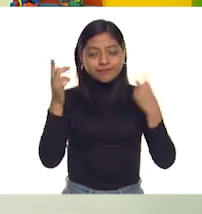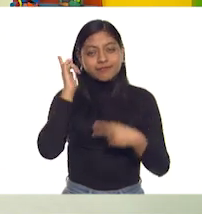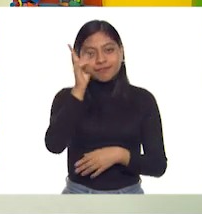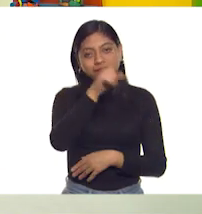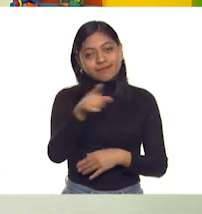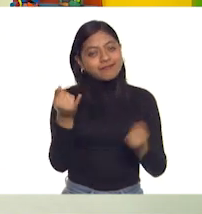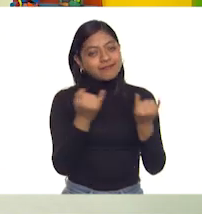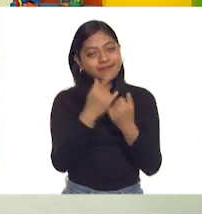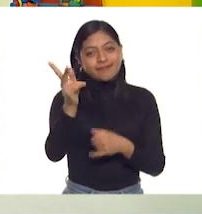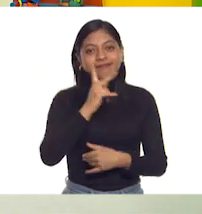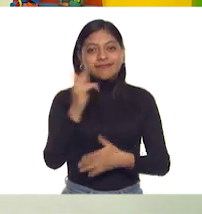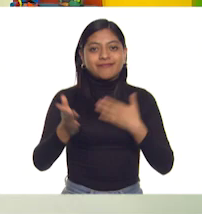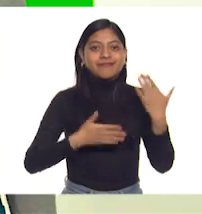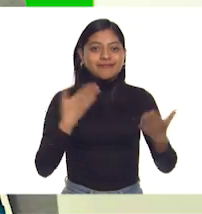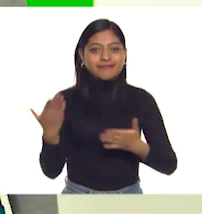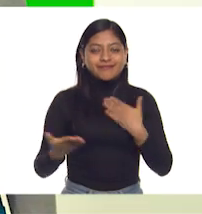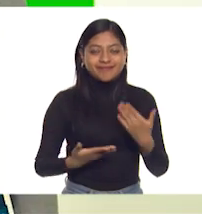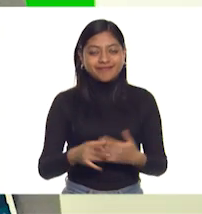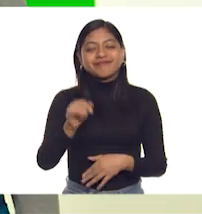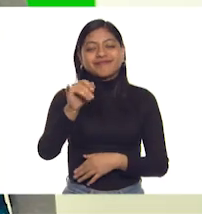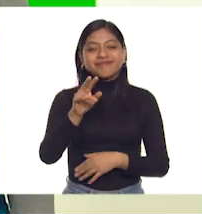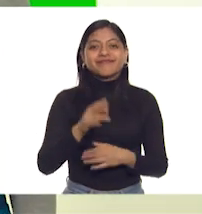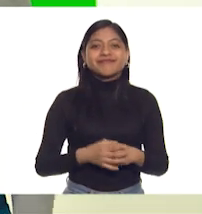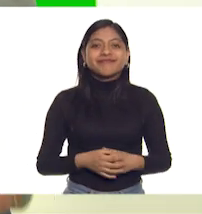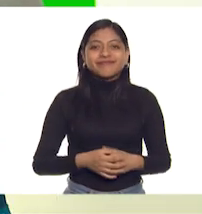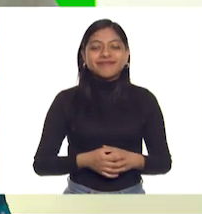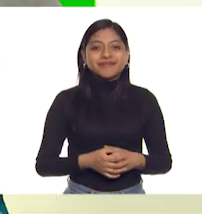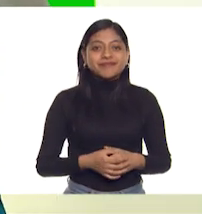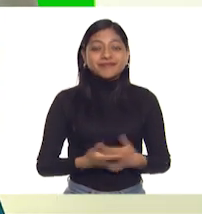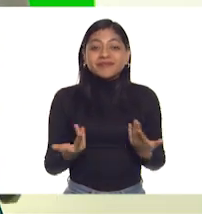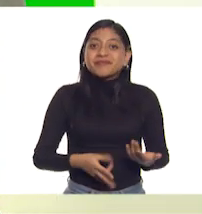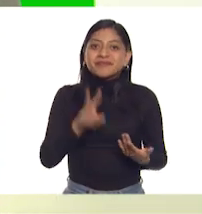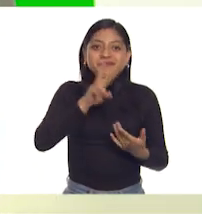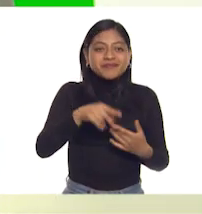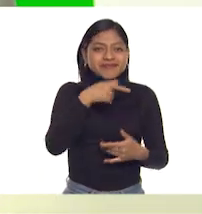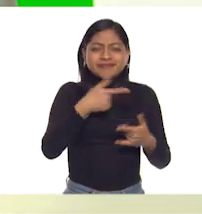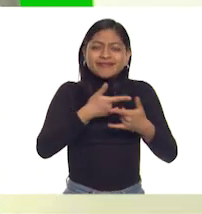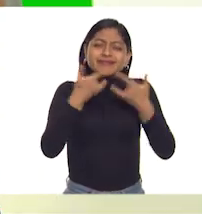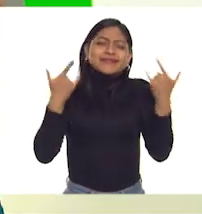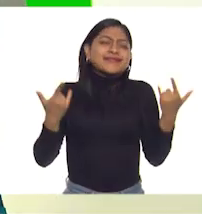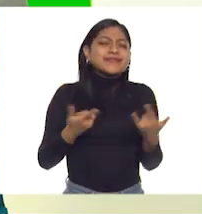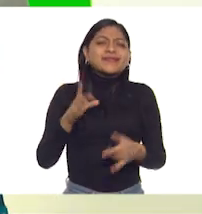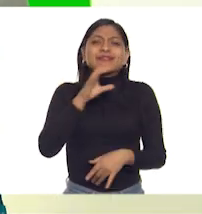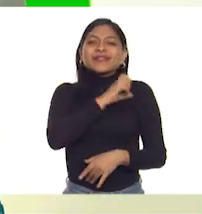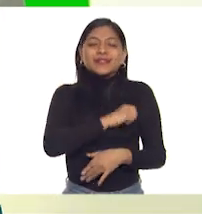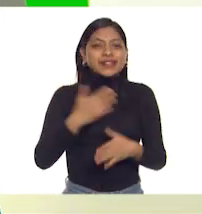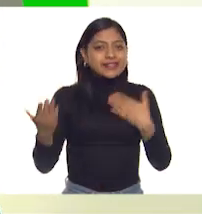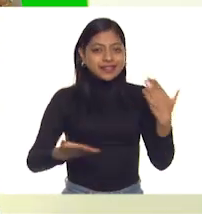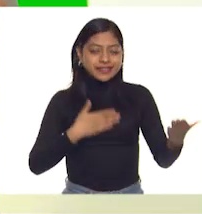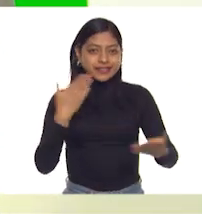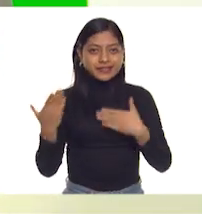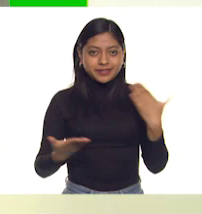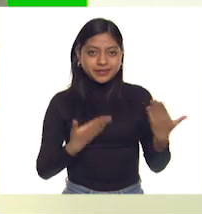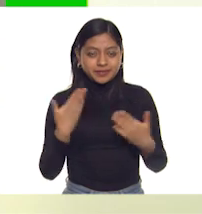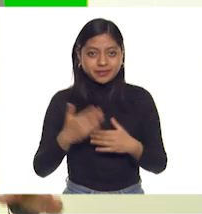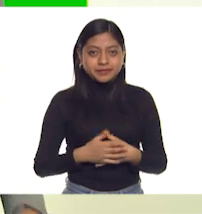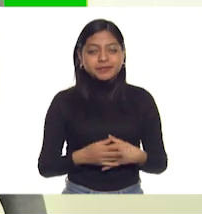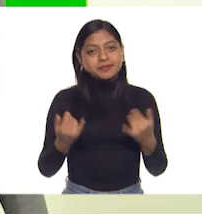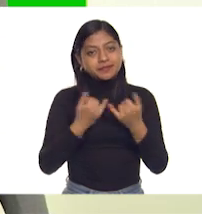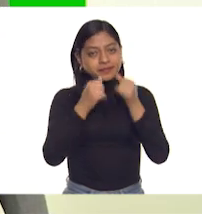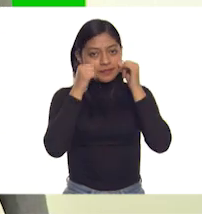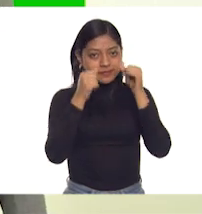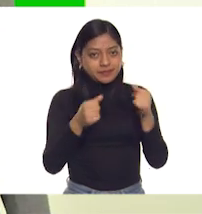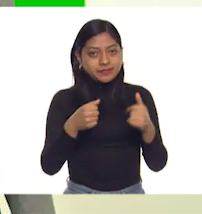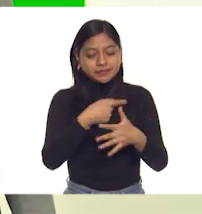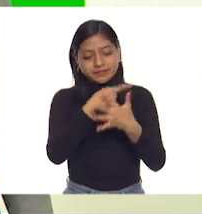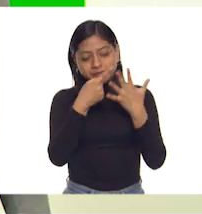la hayan disfrutado igual. Así es. A mí también me encantó y la disfruté muchísimo. Y escuchamos